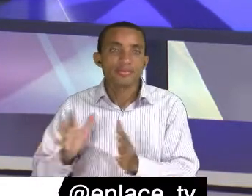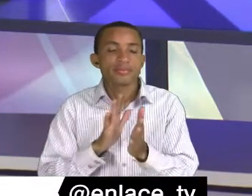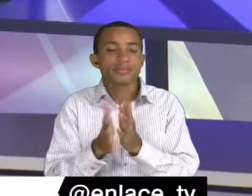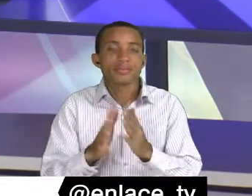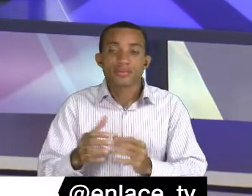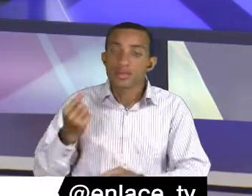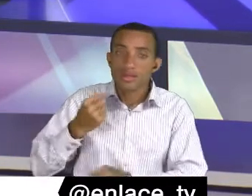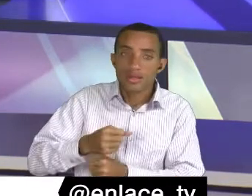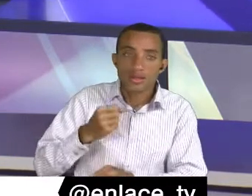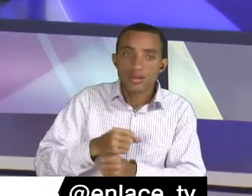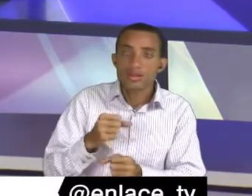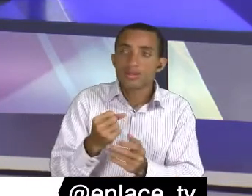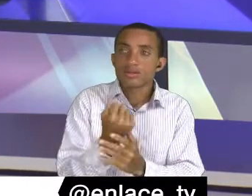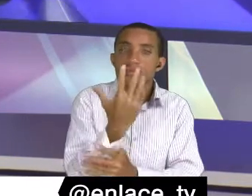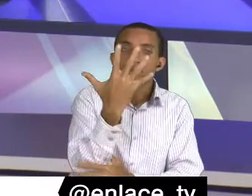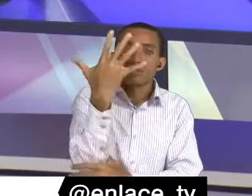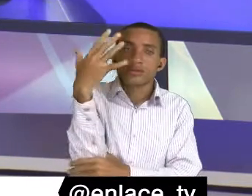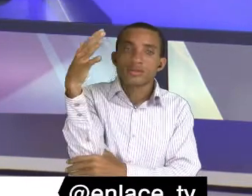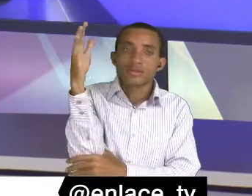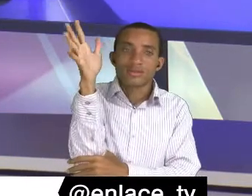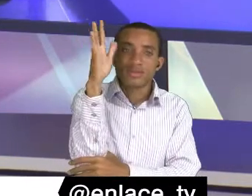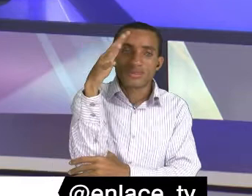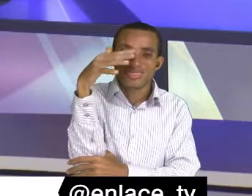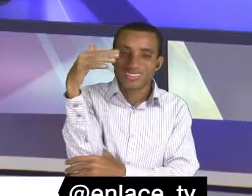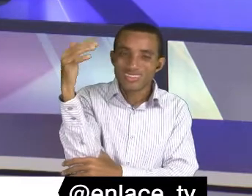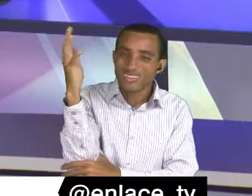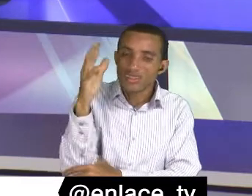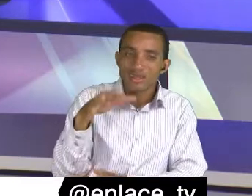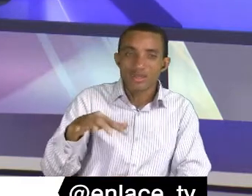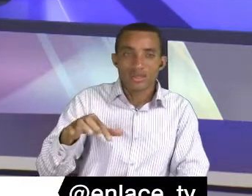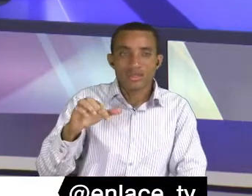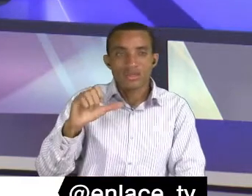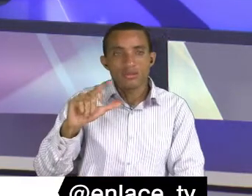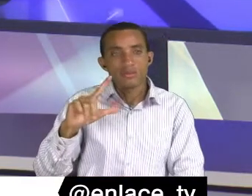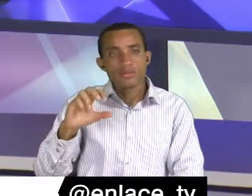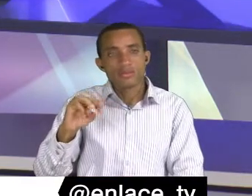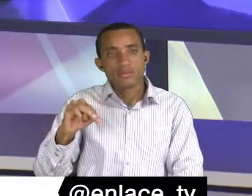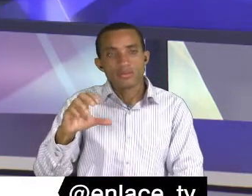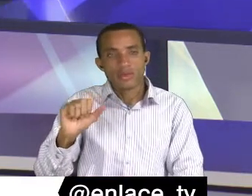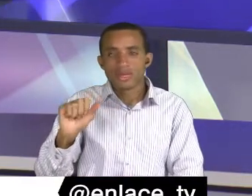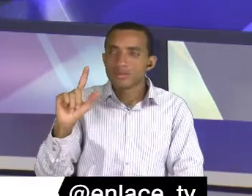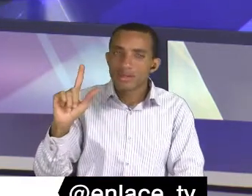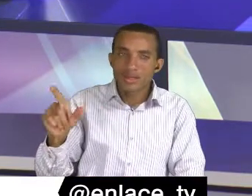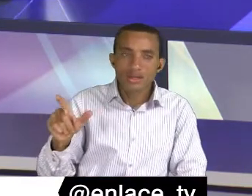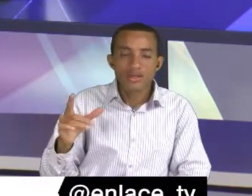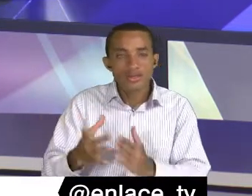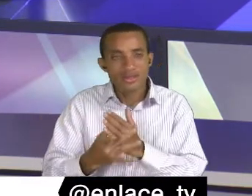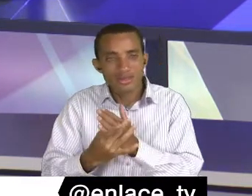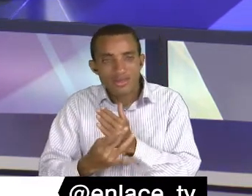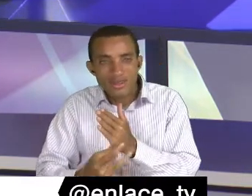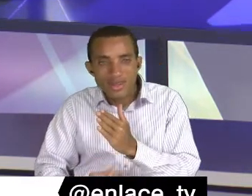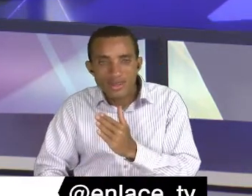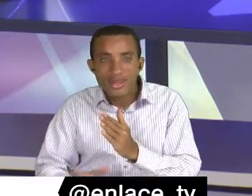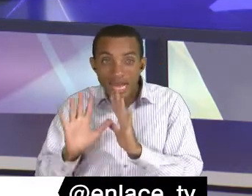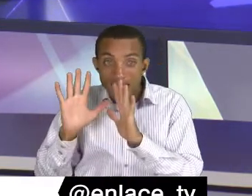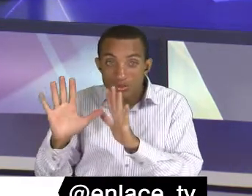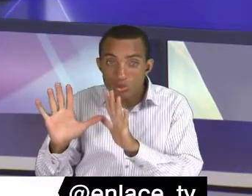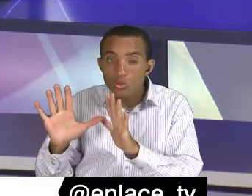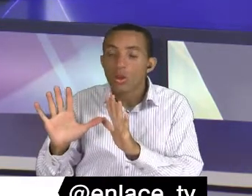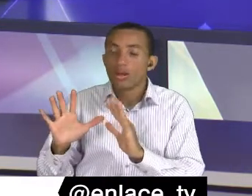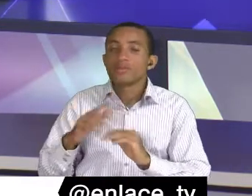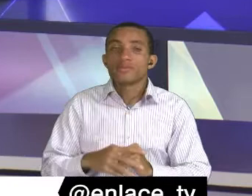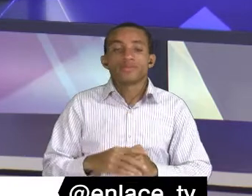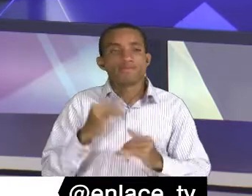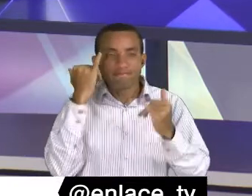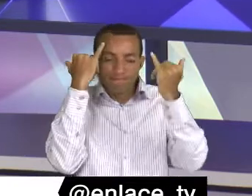en el Centro Experimental de la Vizcaína para analizar las principales situaciones que afectan el sector. El presidente de Fedepalma dio a conocer la estrategia implementada